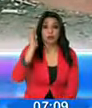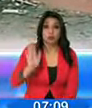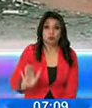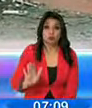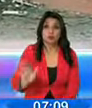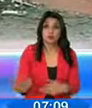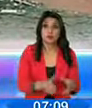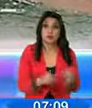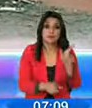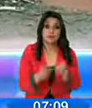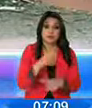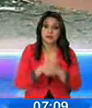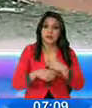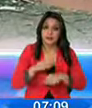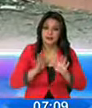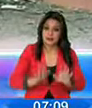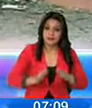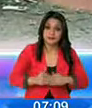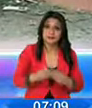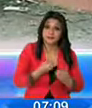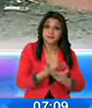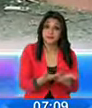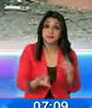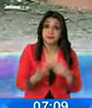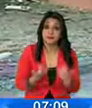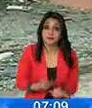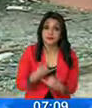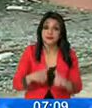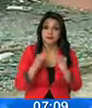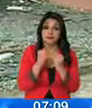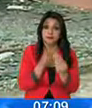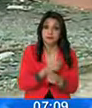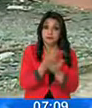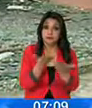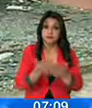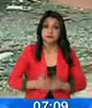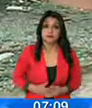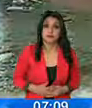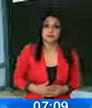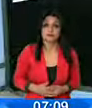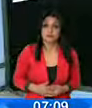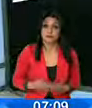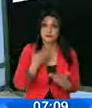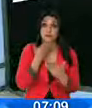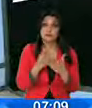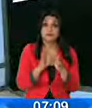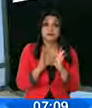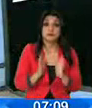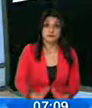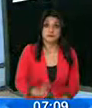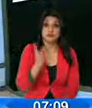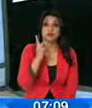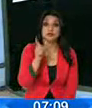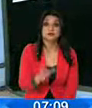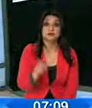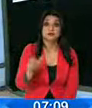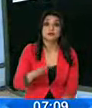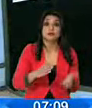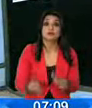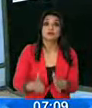1 decena de personas heridas. Esa es información aquí en el sitio. Ustedes continúan con más en Estudios Centrales. Gracias. gracias, Sofía Vintimilla. Dos personas